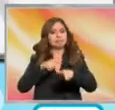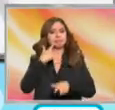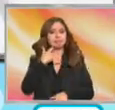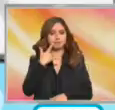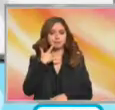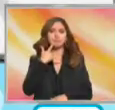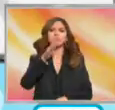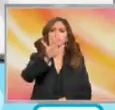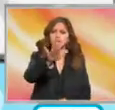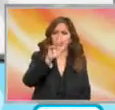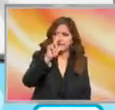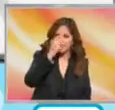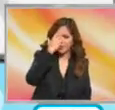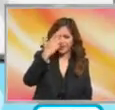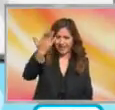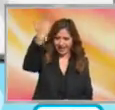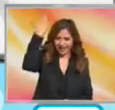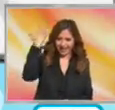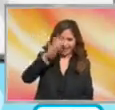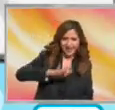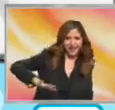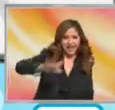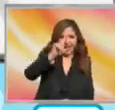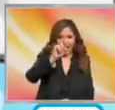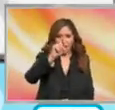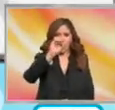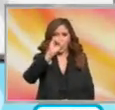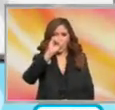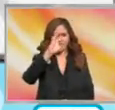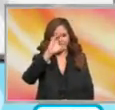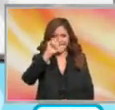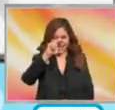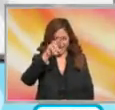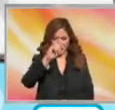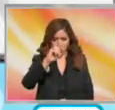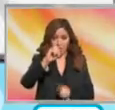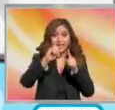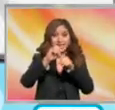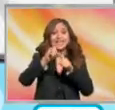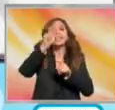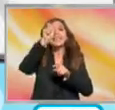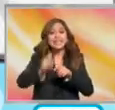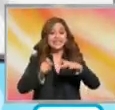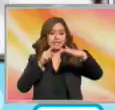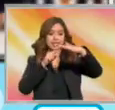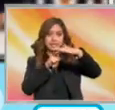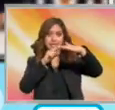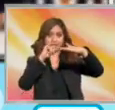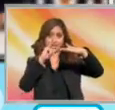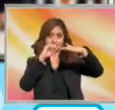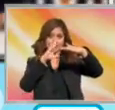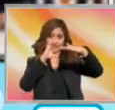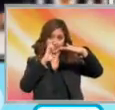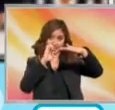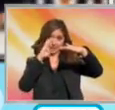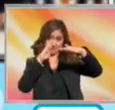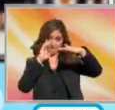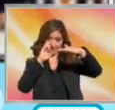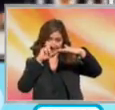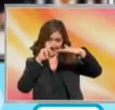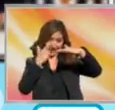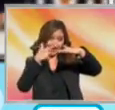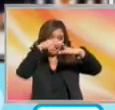alguna iceberg? vez hablamos de los océanos? Bueno, pues el iceberg es una parte dentro de ese océano azul Sí. que nos presta